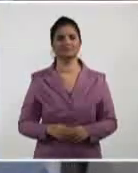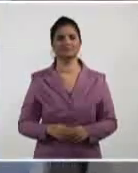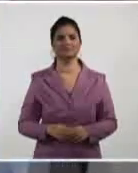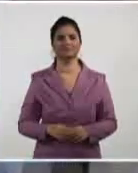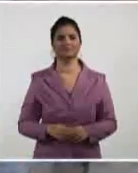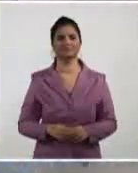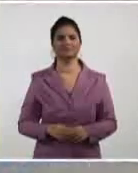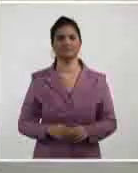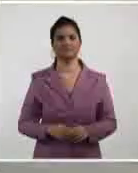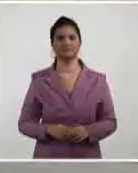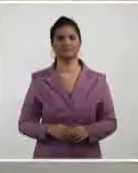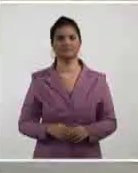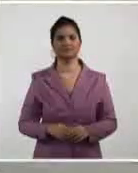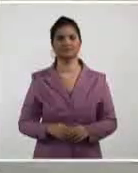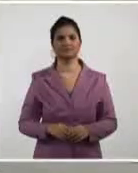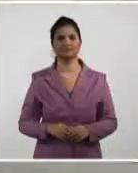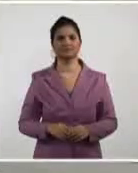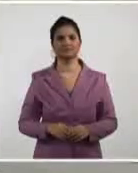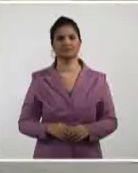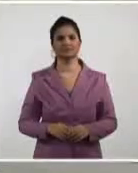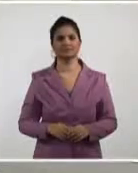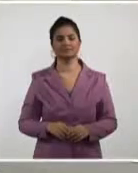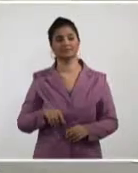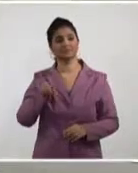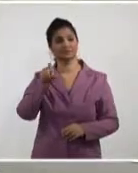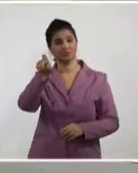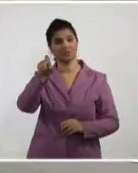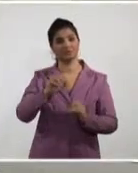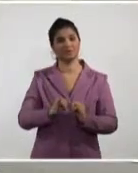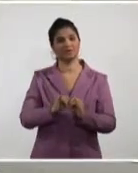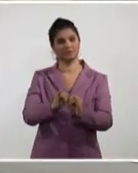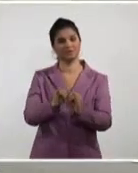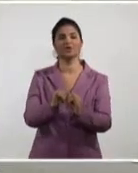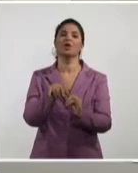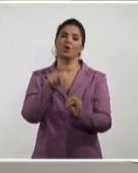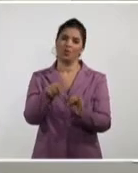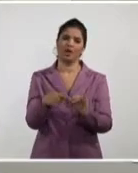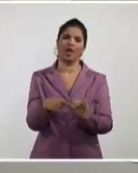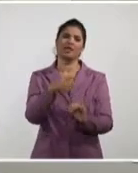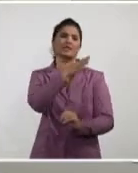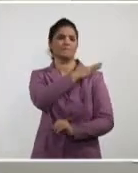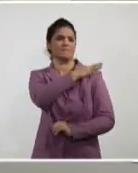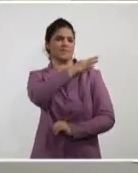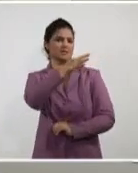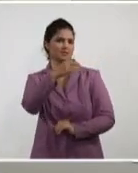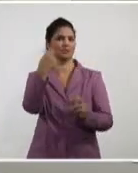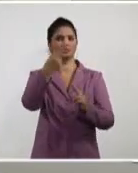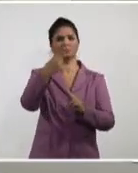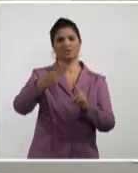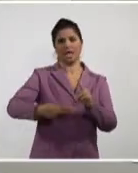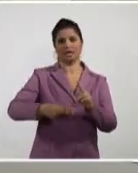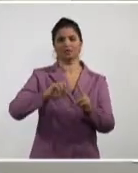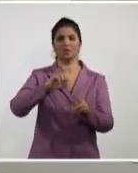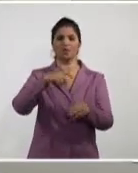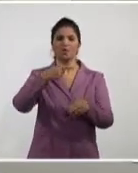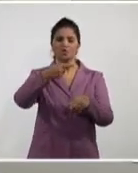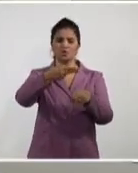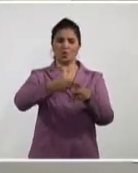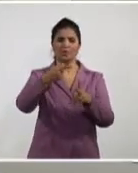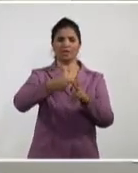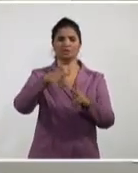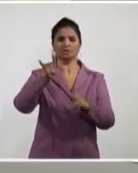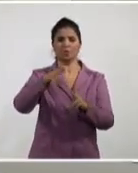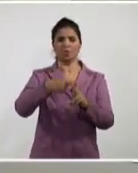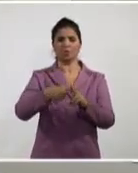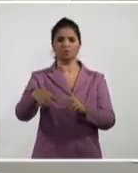Noticias. Y para finalizar, una sugerencia. Teatro Tuyo presenta este sábado y domingo a las 5 de la tarde la puesta